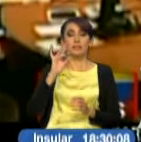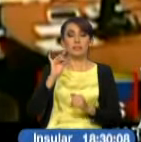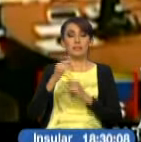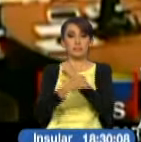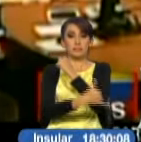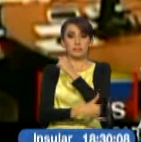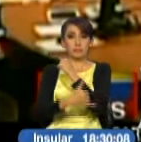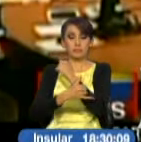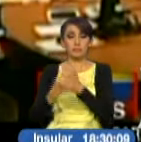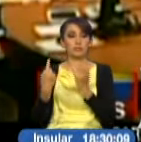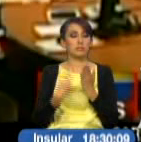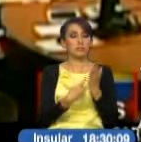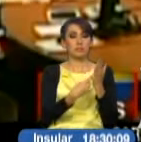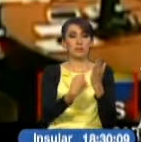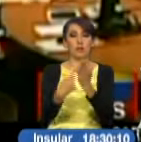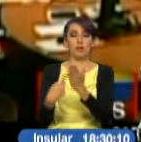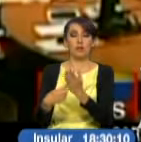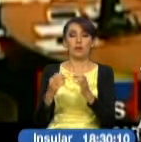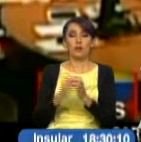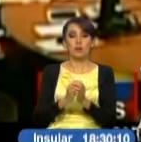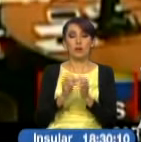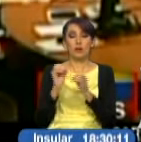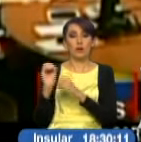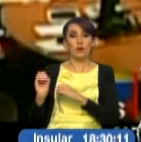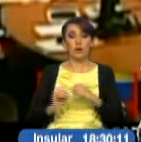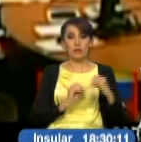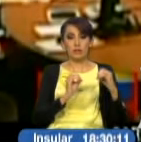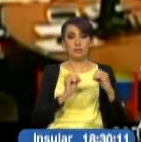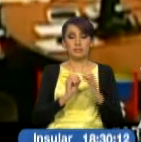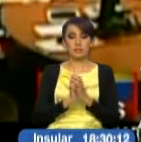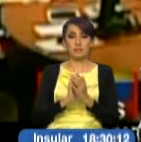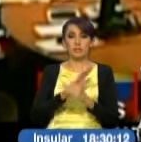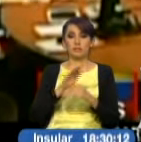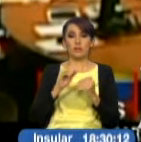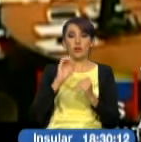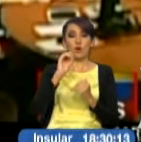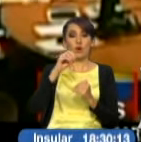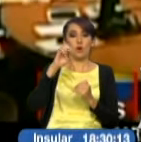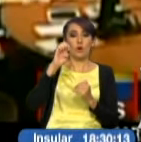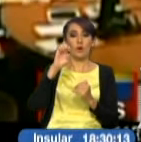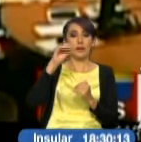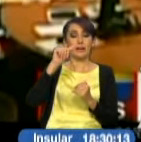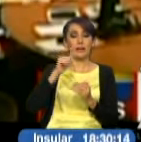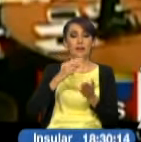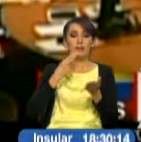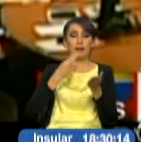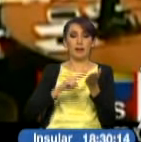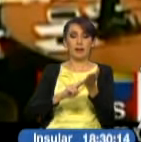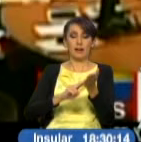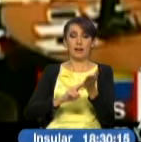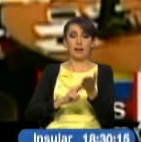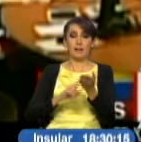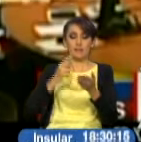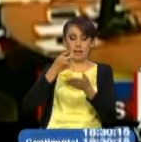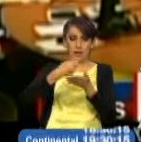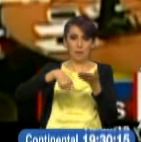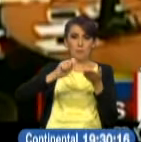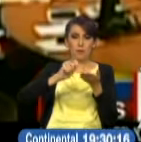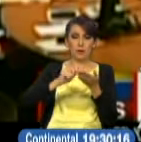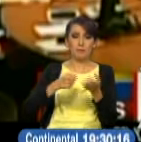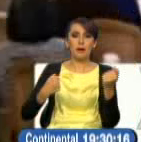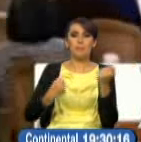sesión extraordinaria de la Organización de Estados Americanos, OEA, para que el organismo aplique la Carta Democrática, se necesita el apoyo de